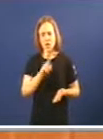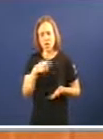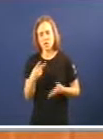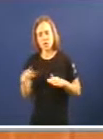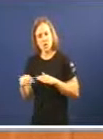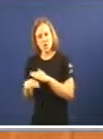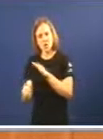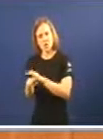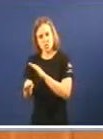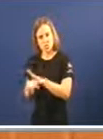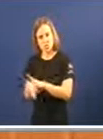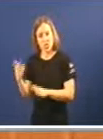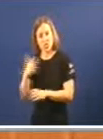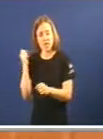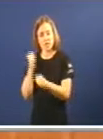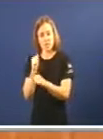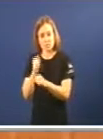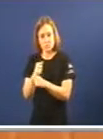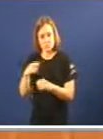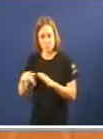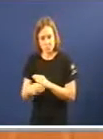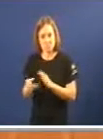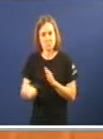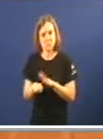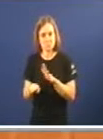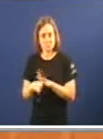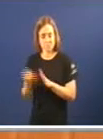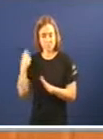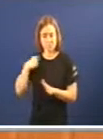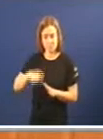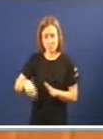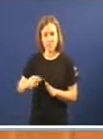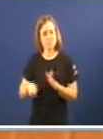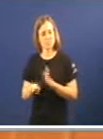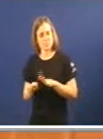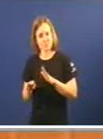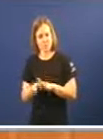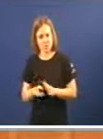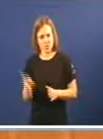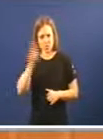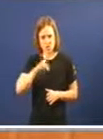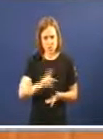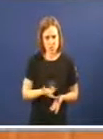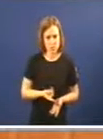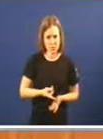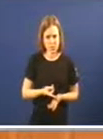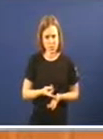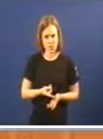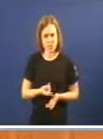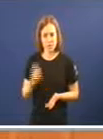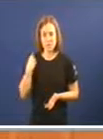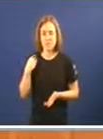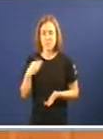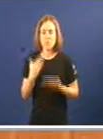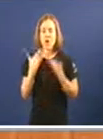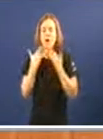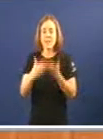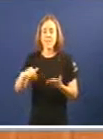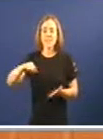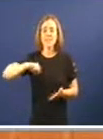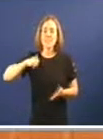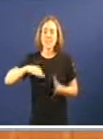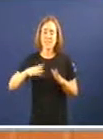laborales y sobre las condiciones salariales los trabajadores y trabajadoras públicos que son repito que no suscribieron la sanidad pública durante estos